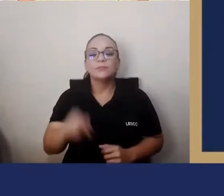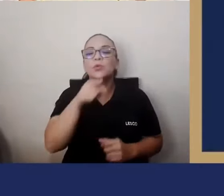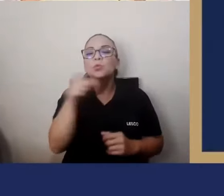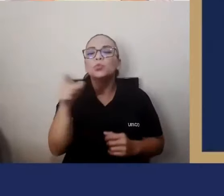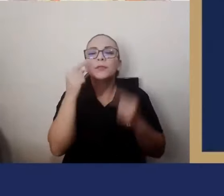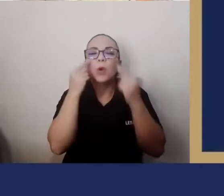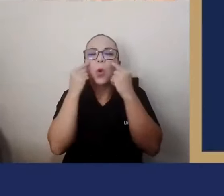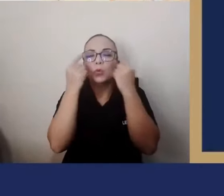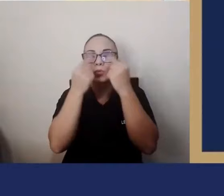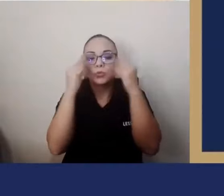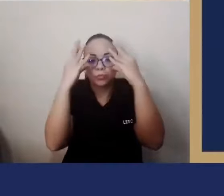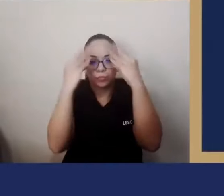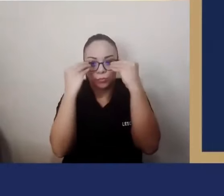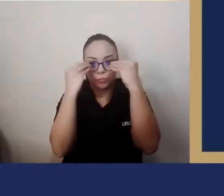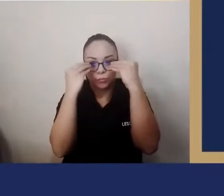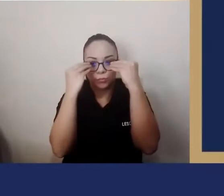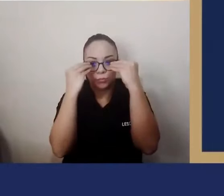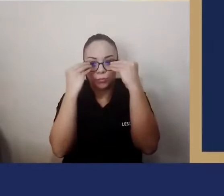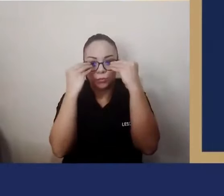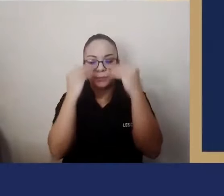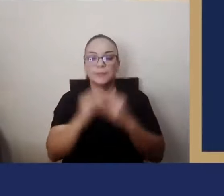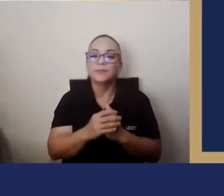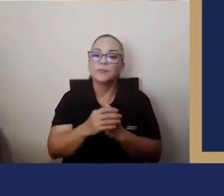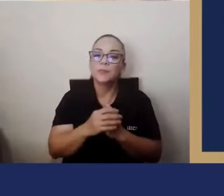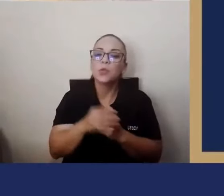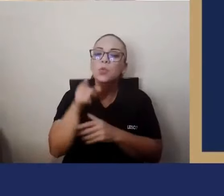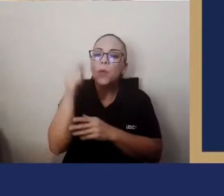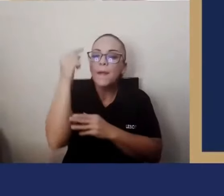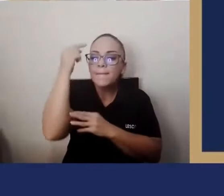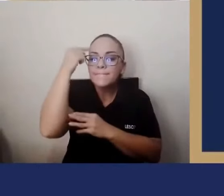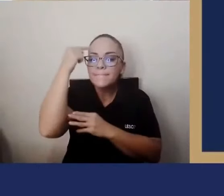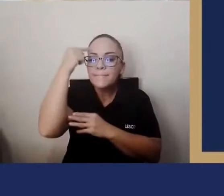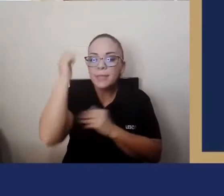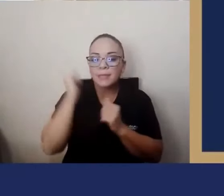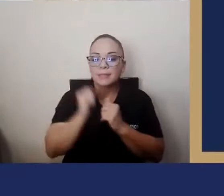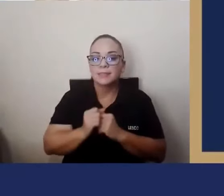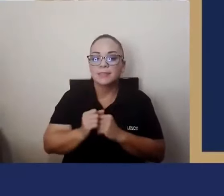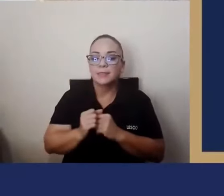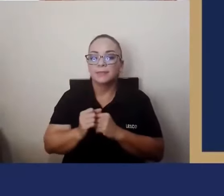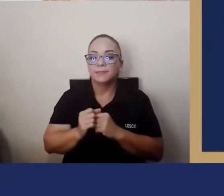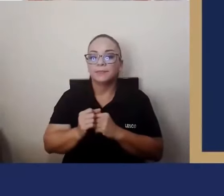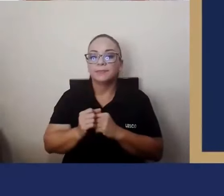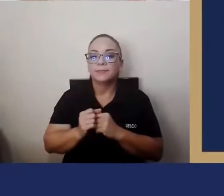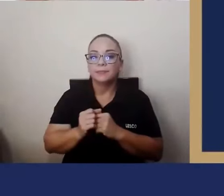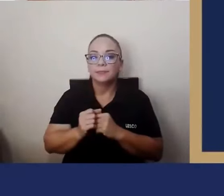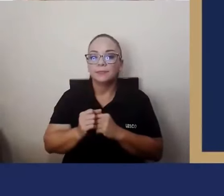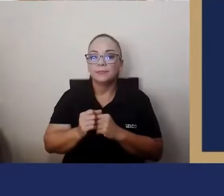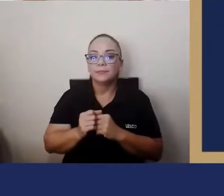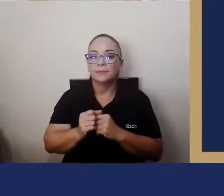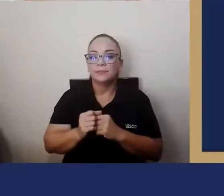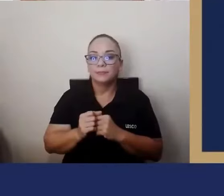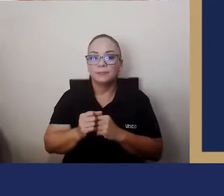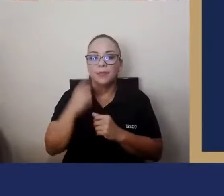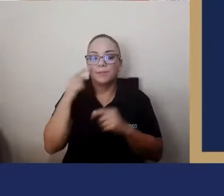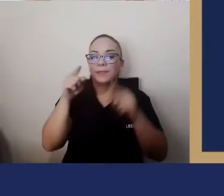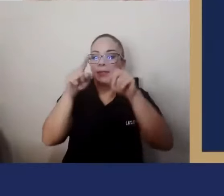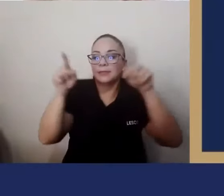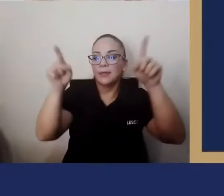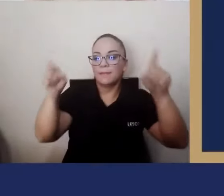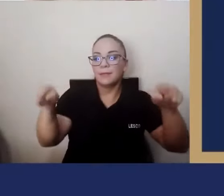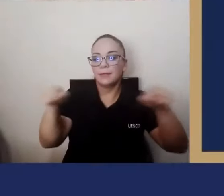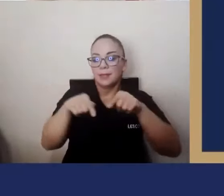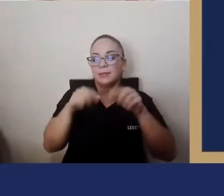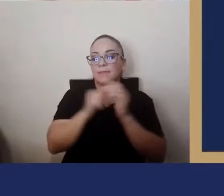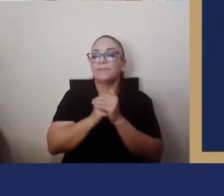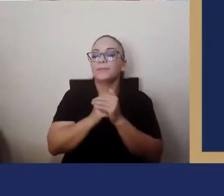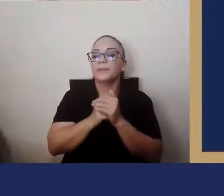un segundo. Pensemos que esta pantalla está en un centro de mando y